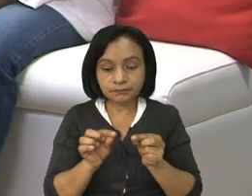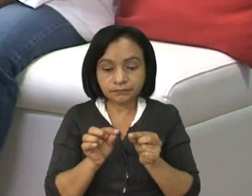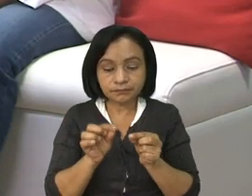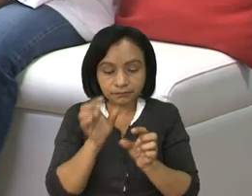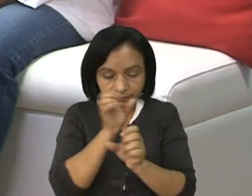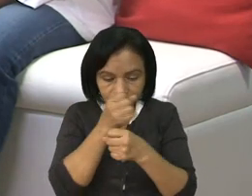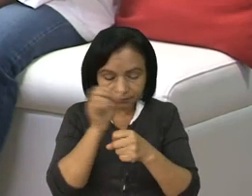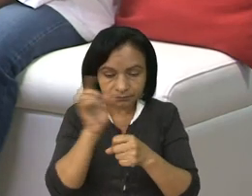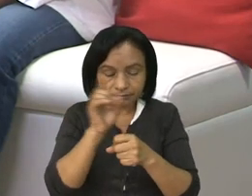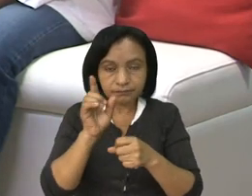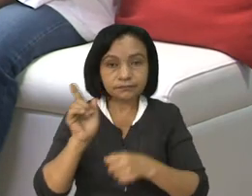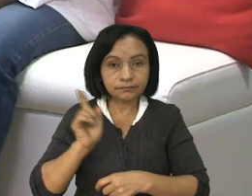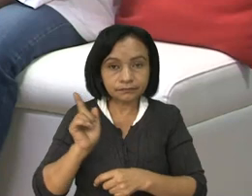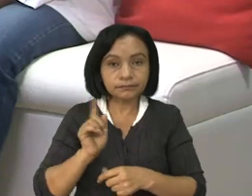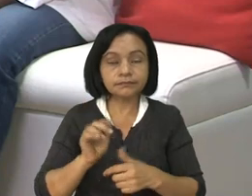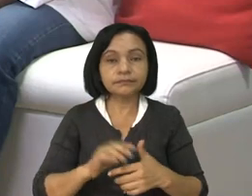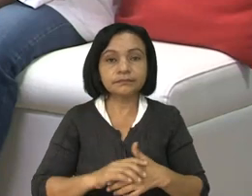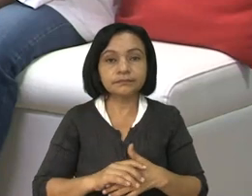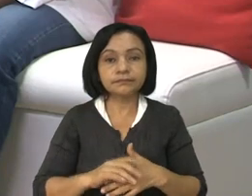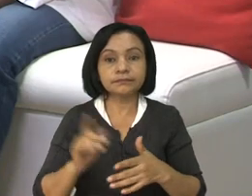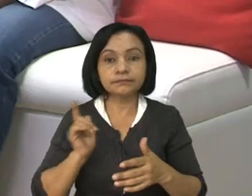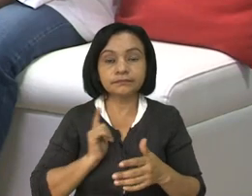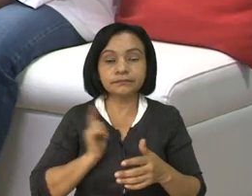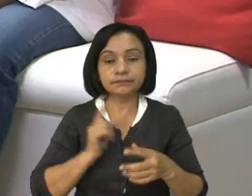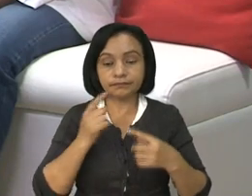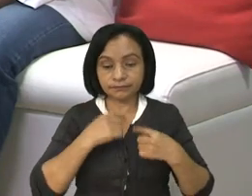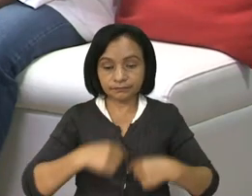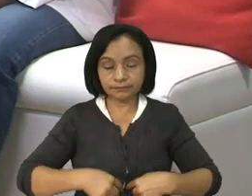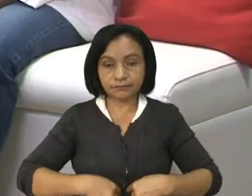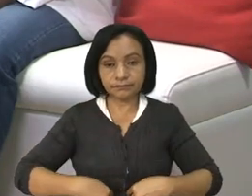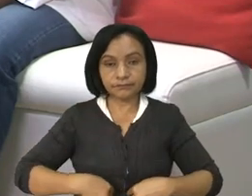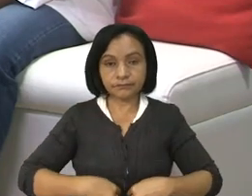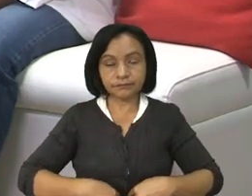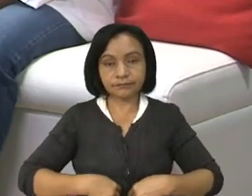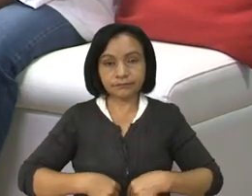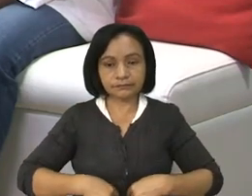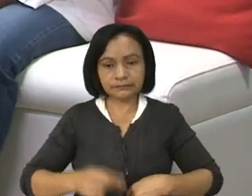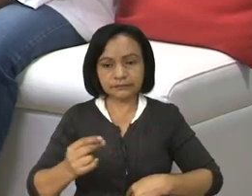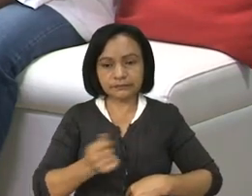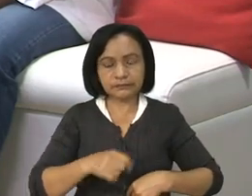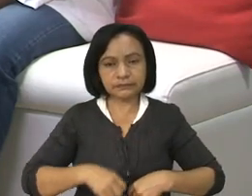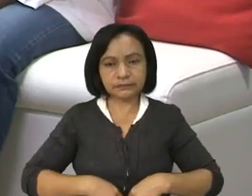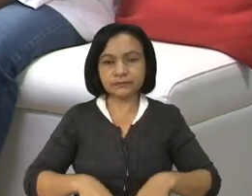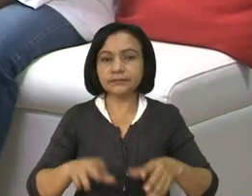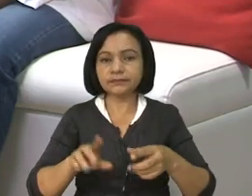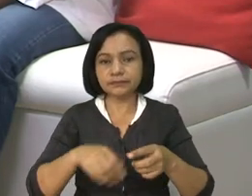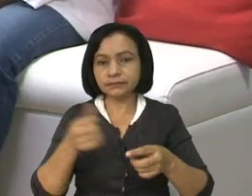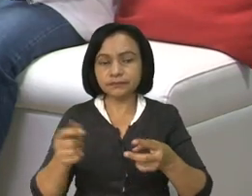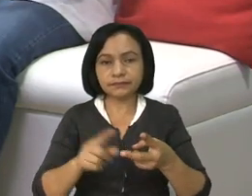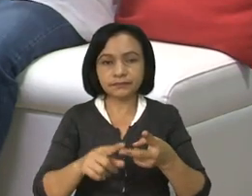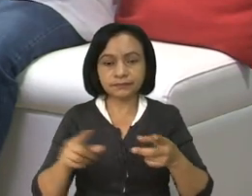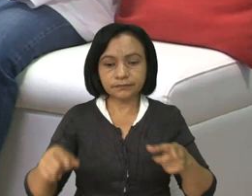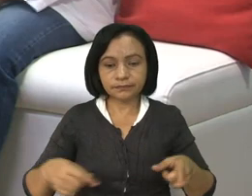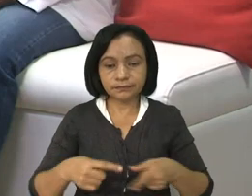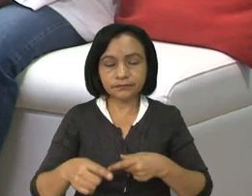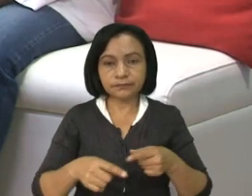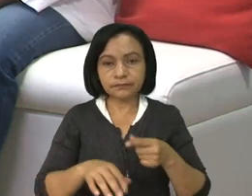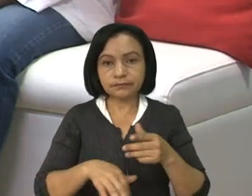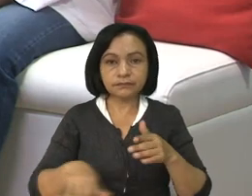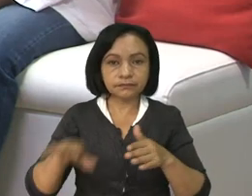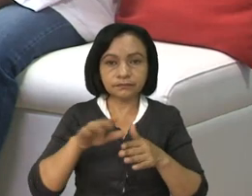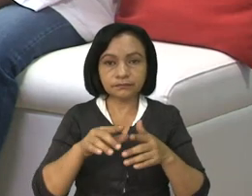la localización. Es decir, que ellos llegan a nivel intestinal y se replican rápidamente. Ya los parásitos más